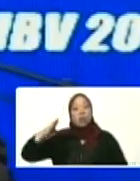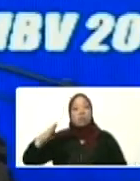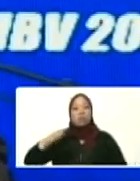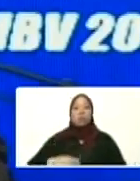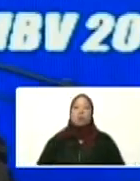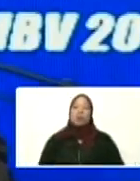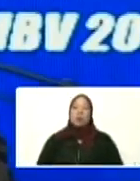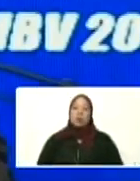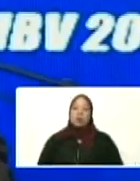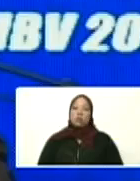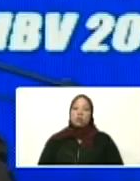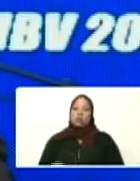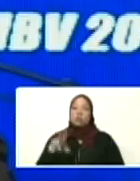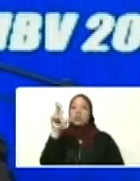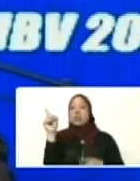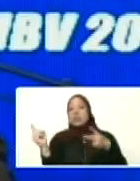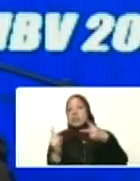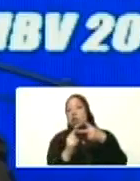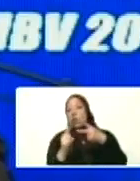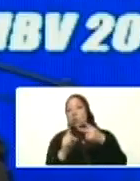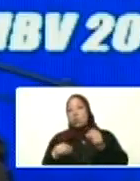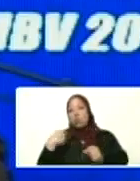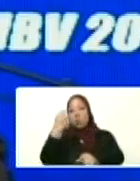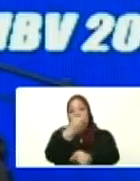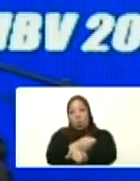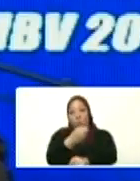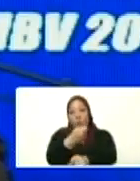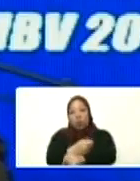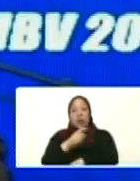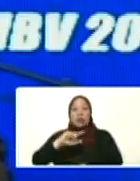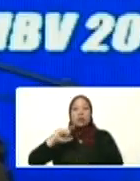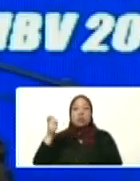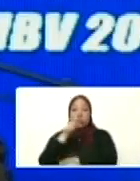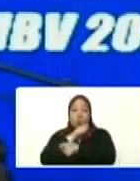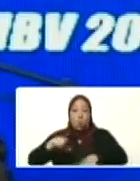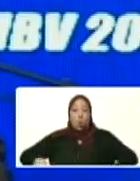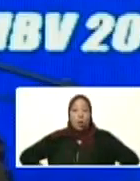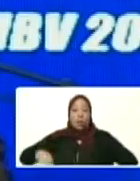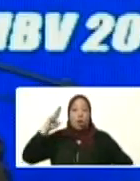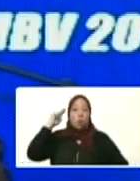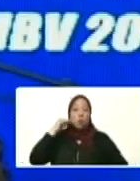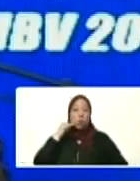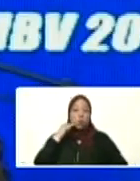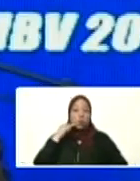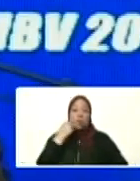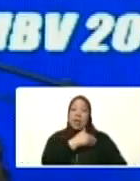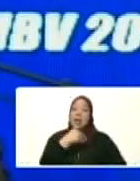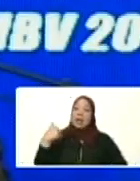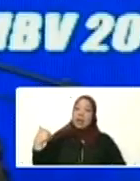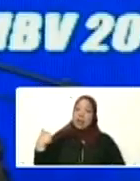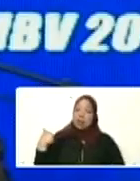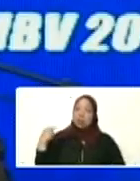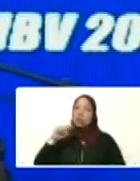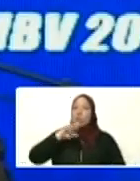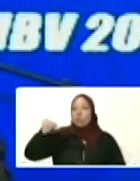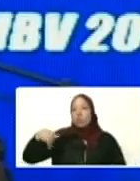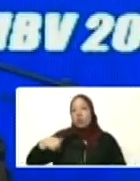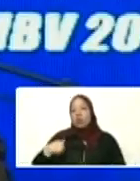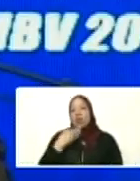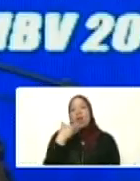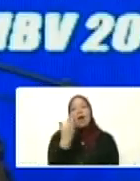Bolivariana y segunda promoción Pantano de Vargas de la Guardia Nacional Bolivariana, queremos expresarle nuestro